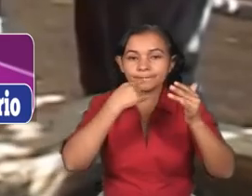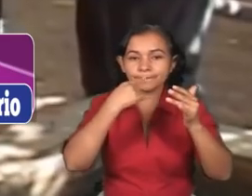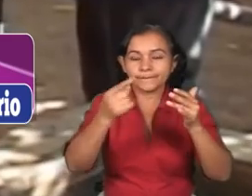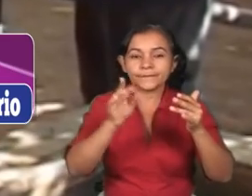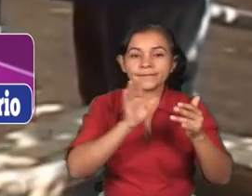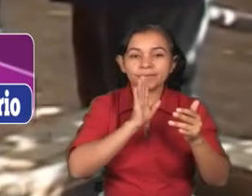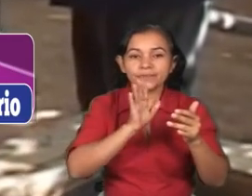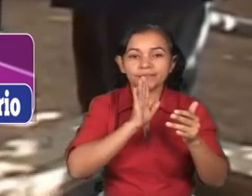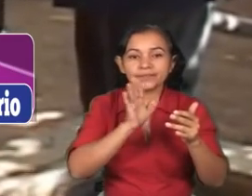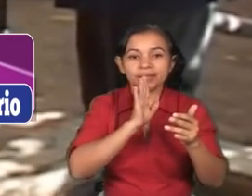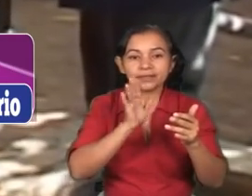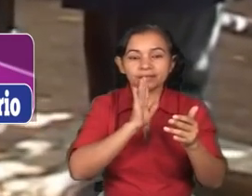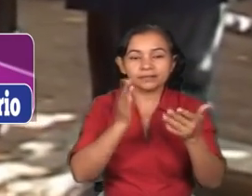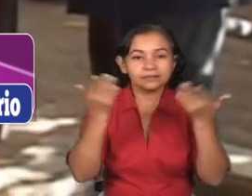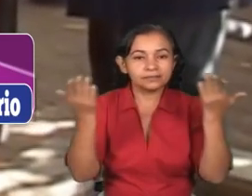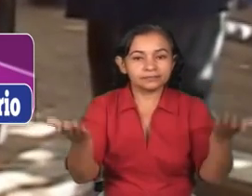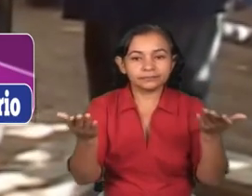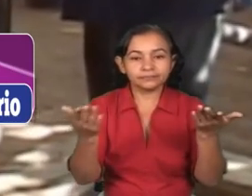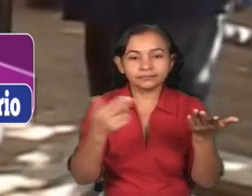estamos hablando que